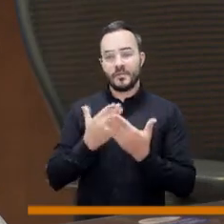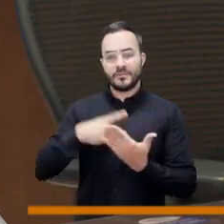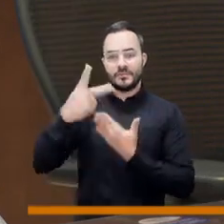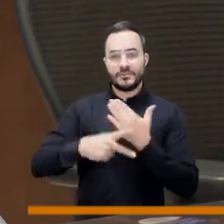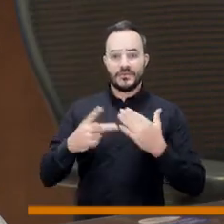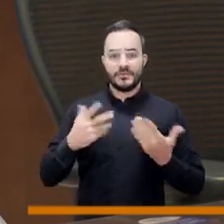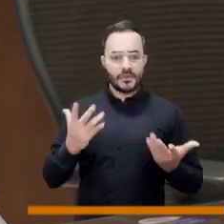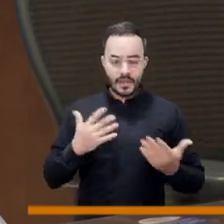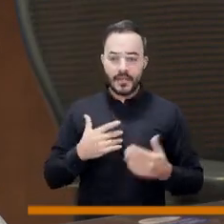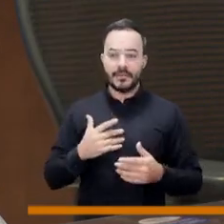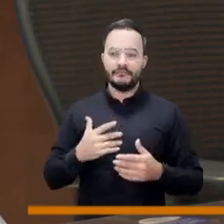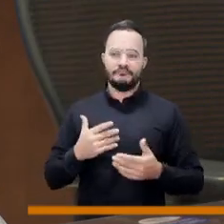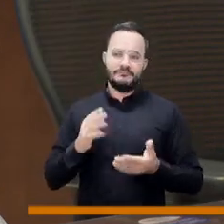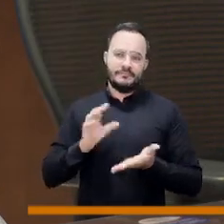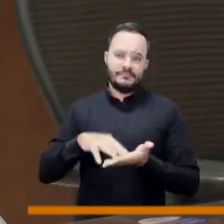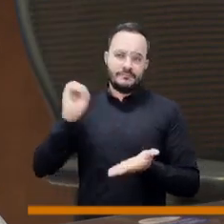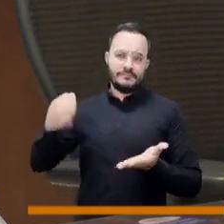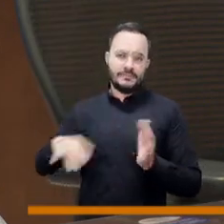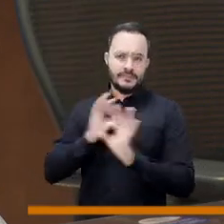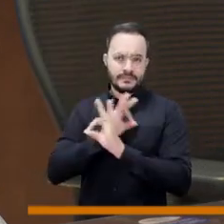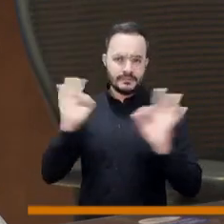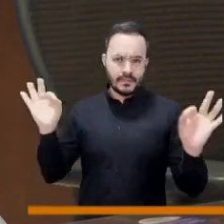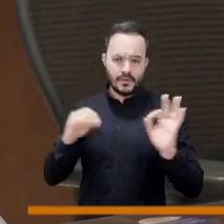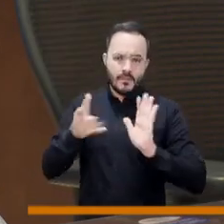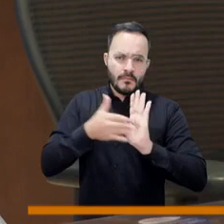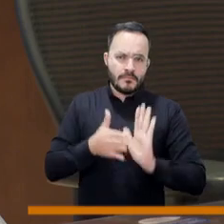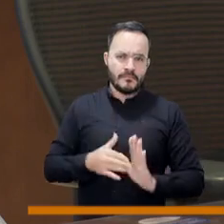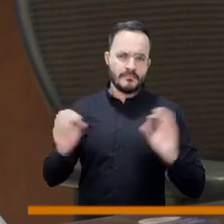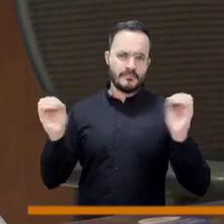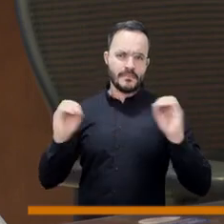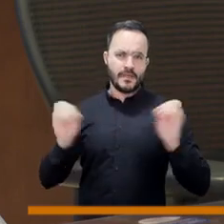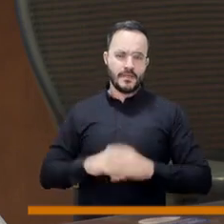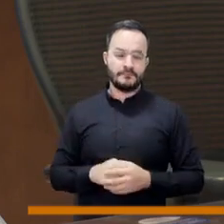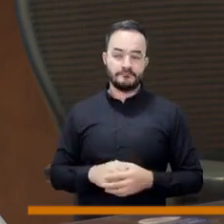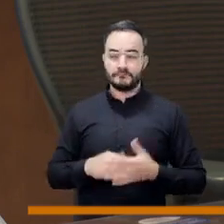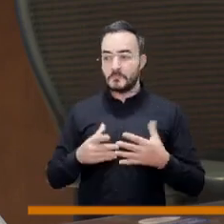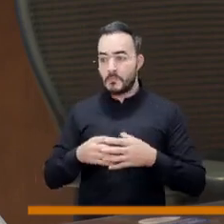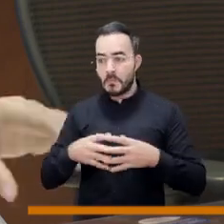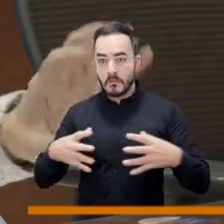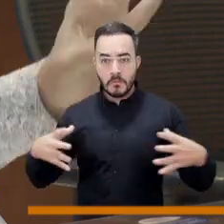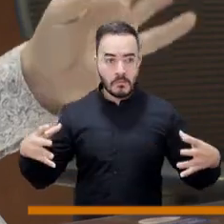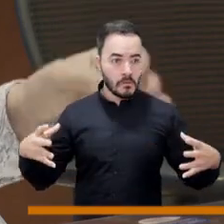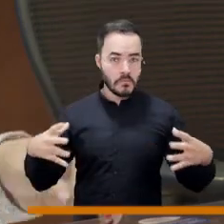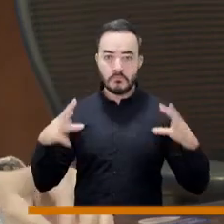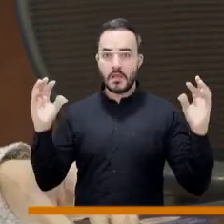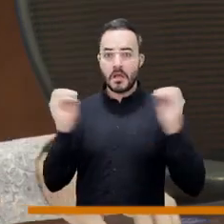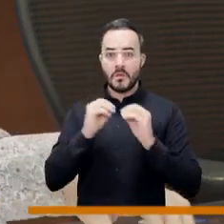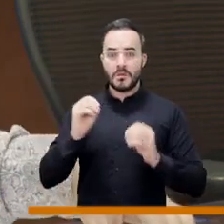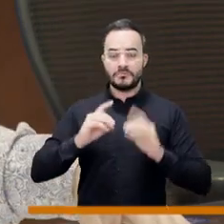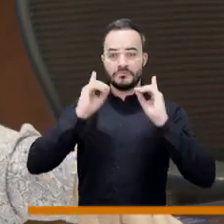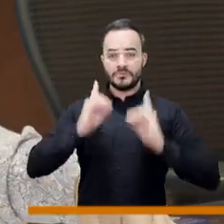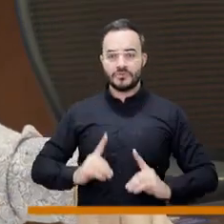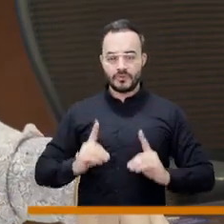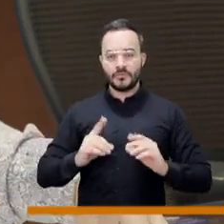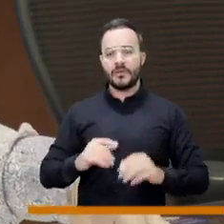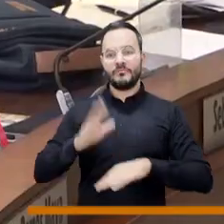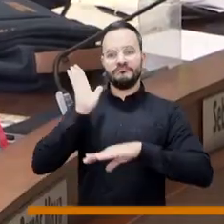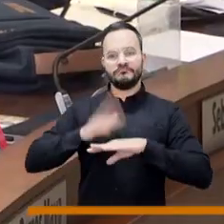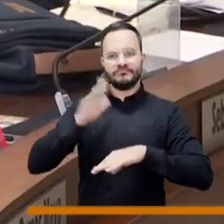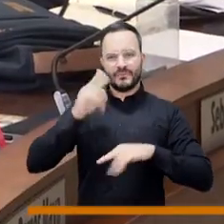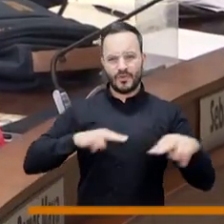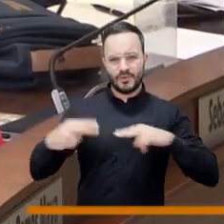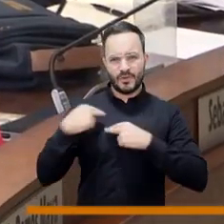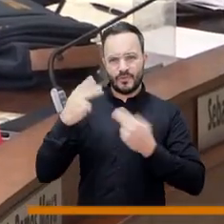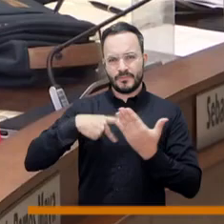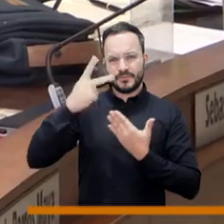que se retire el proyecto de acuerdo por mal presentado, por mal justificado. Aunque se respetó la decisión de la mayoría,